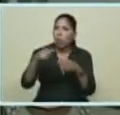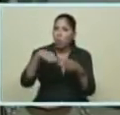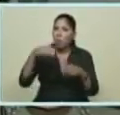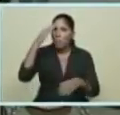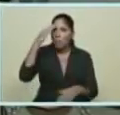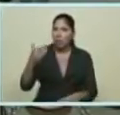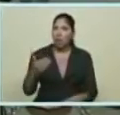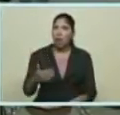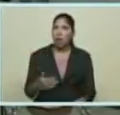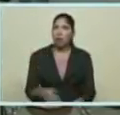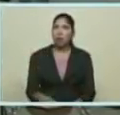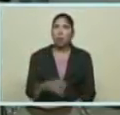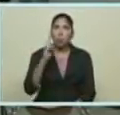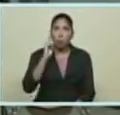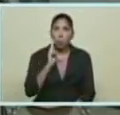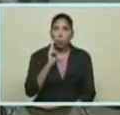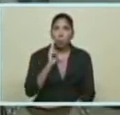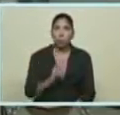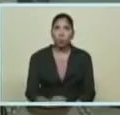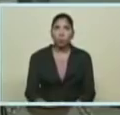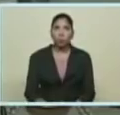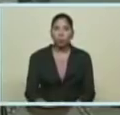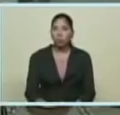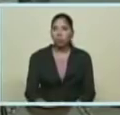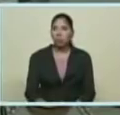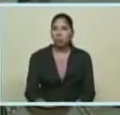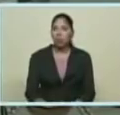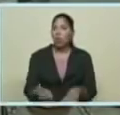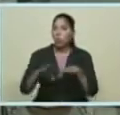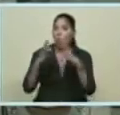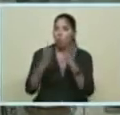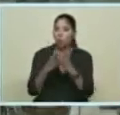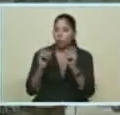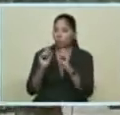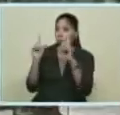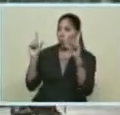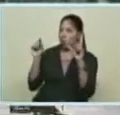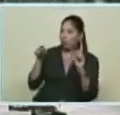Bolivariana, que no deja de sorprender al mundo,